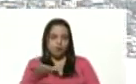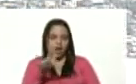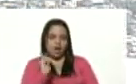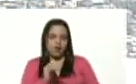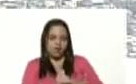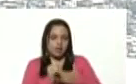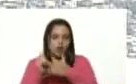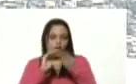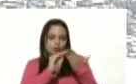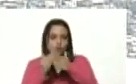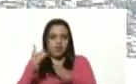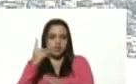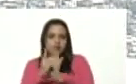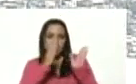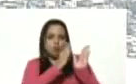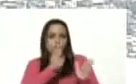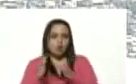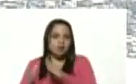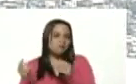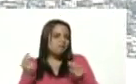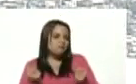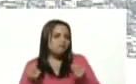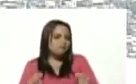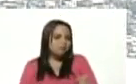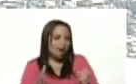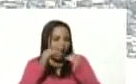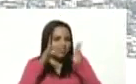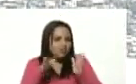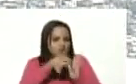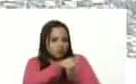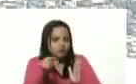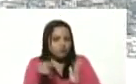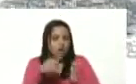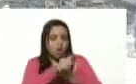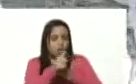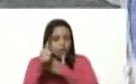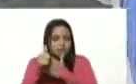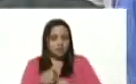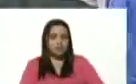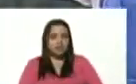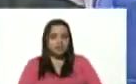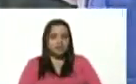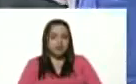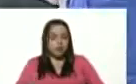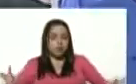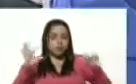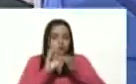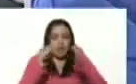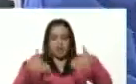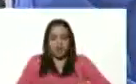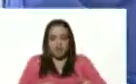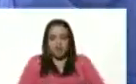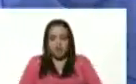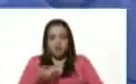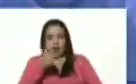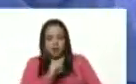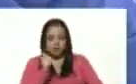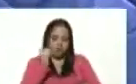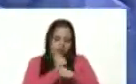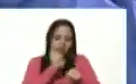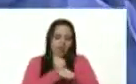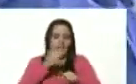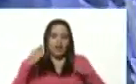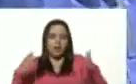reorganizarse, a ponerse las pilas, pues, y a unir todo el esfuerzo, porque se trata de que la gran